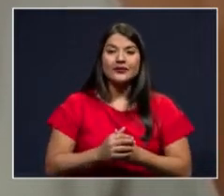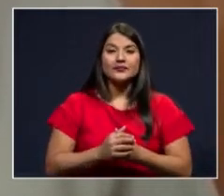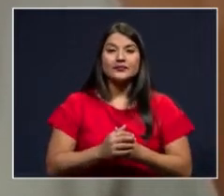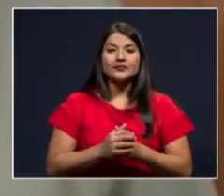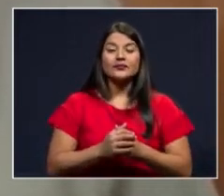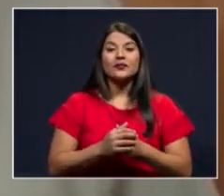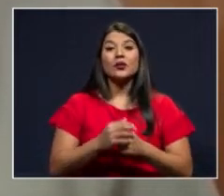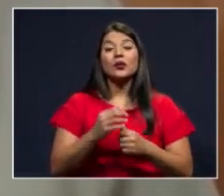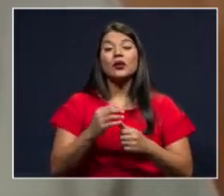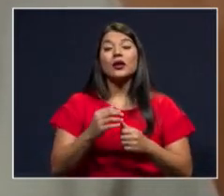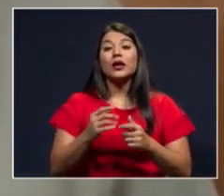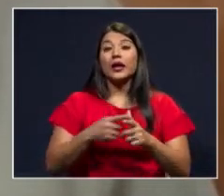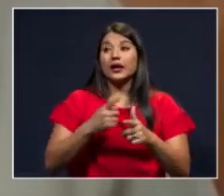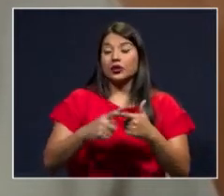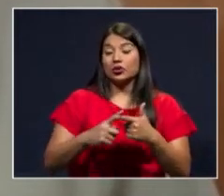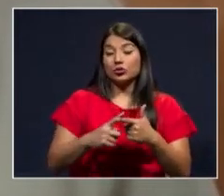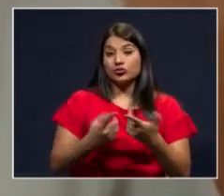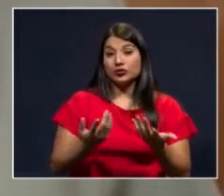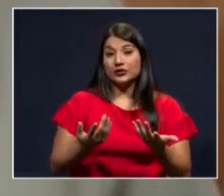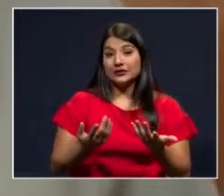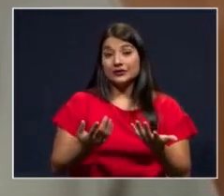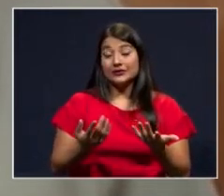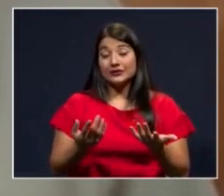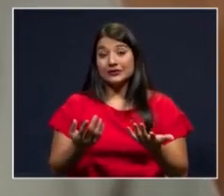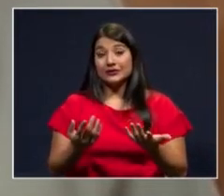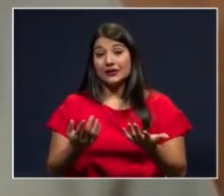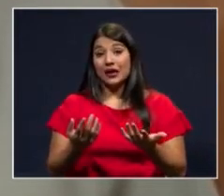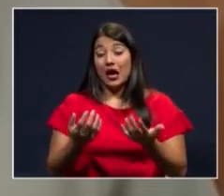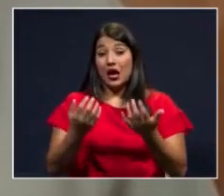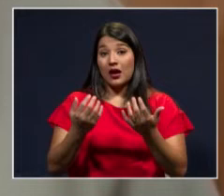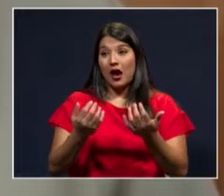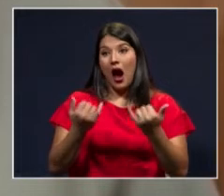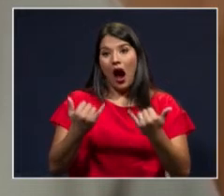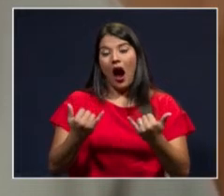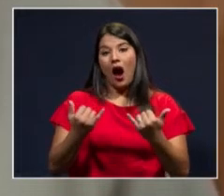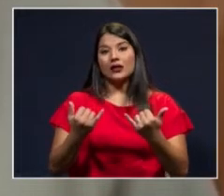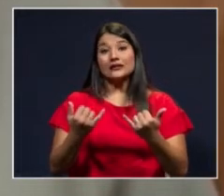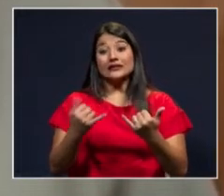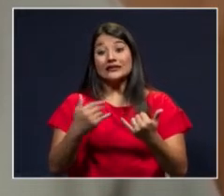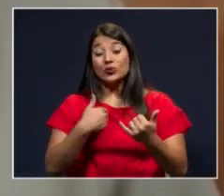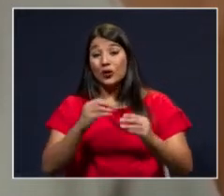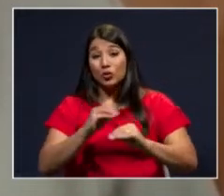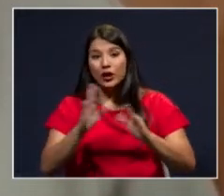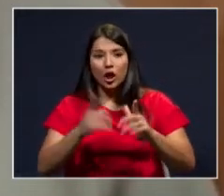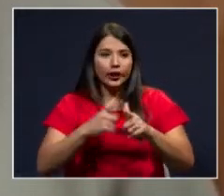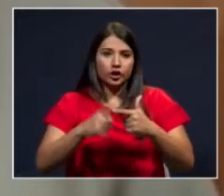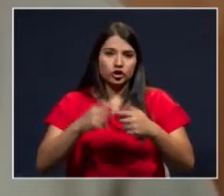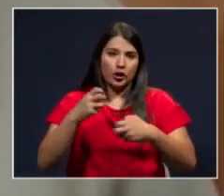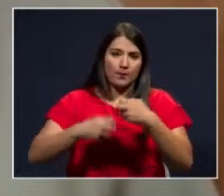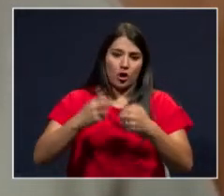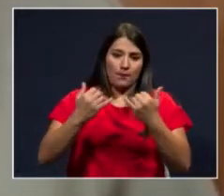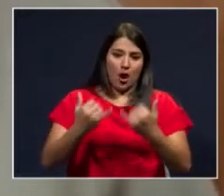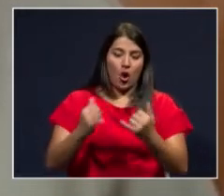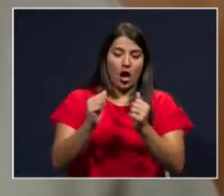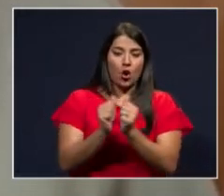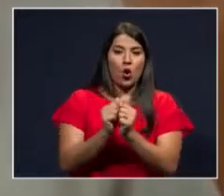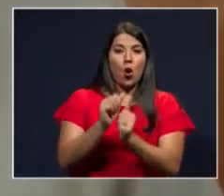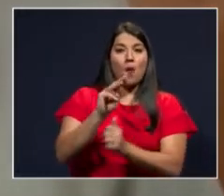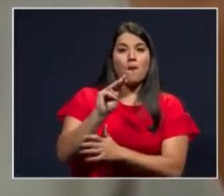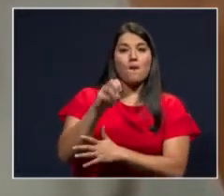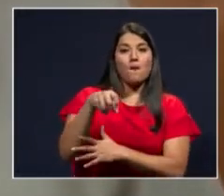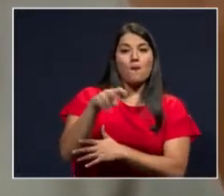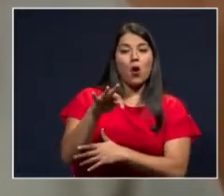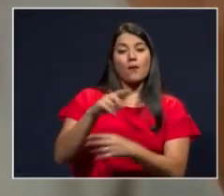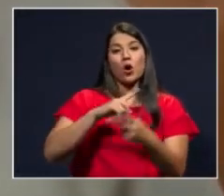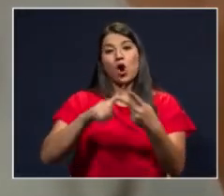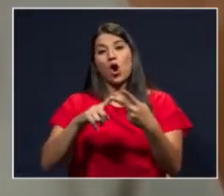es diferente. Estamos teniendo Habdeba y el MOP no se daría. Lo que sucede es que, a